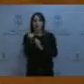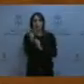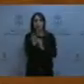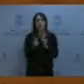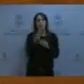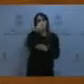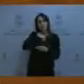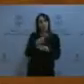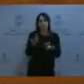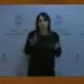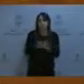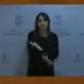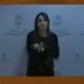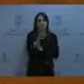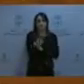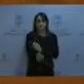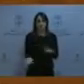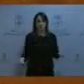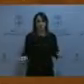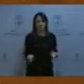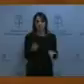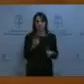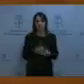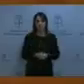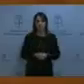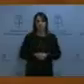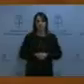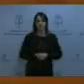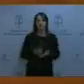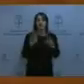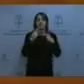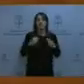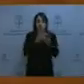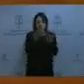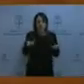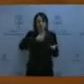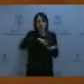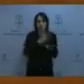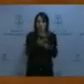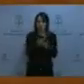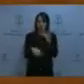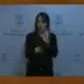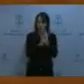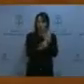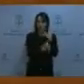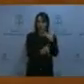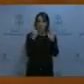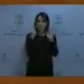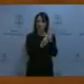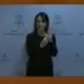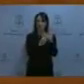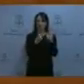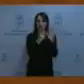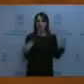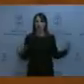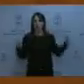ninguna ventaja adicional. Y, señorías, estamos ante una proposición de ley que entra en contradicción con la legislación